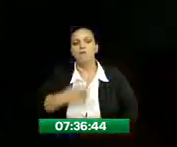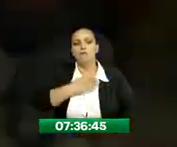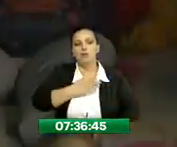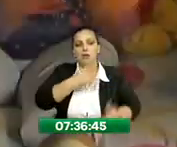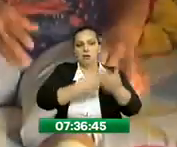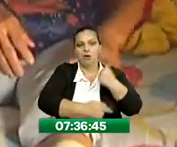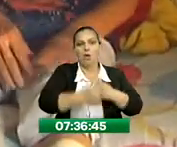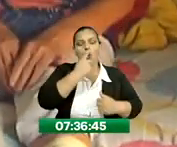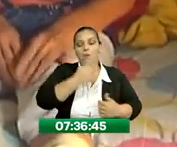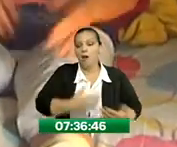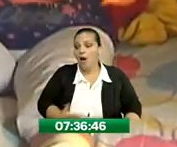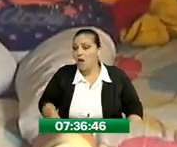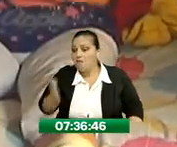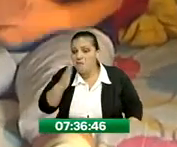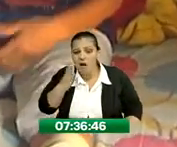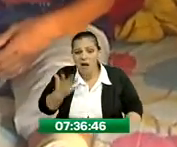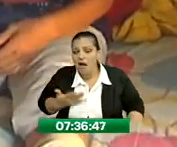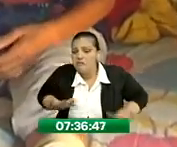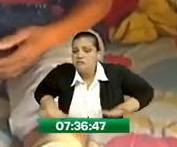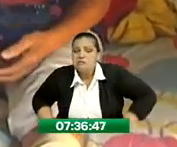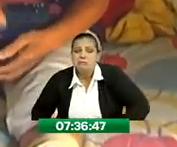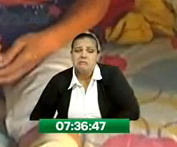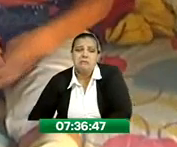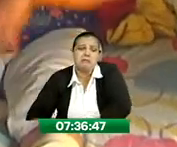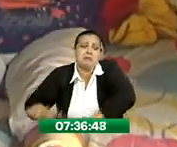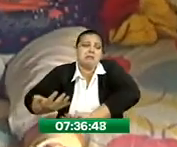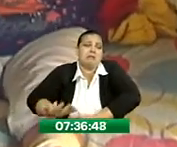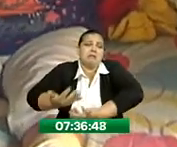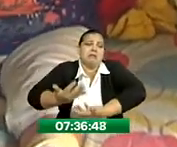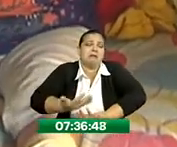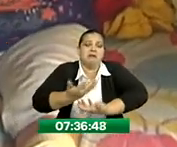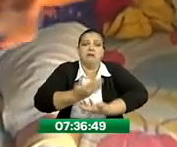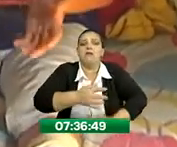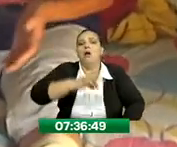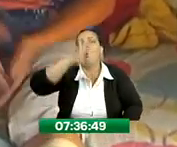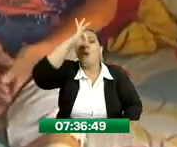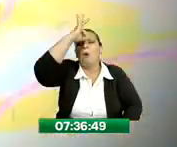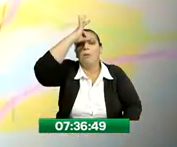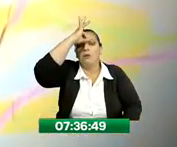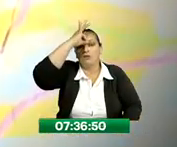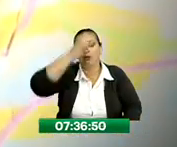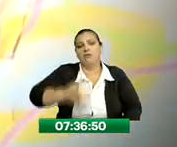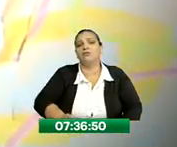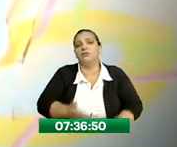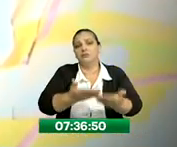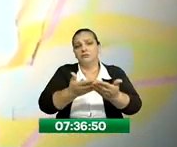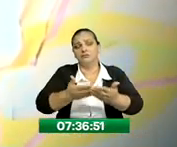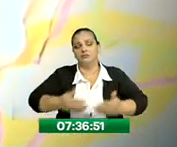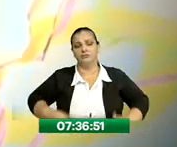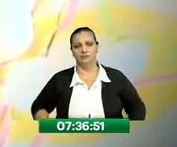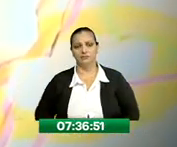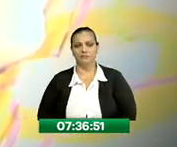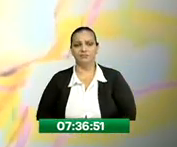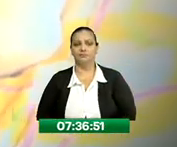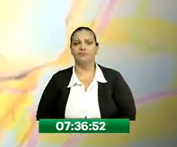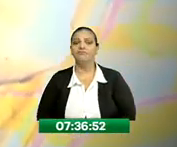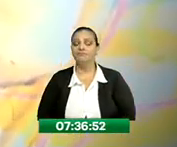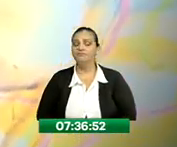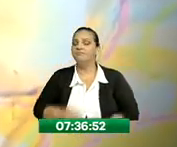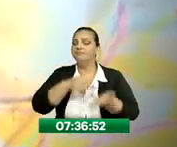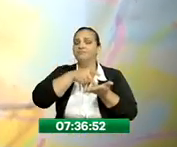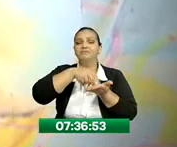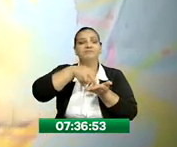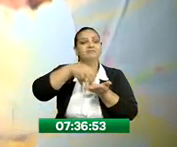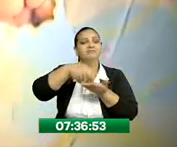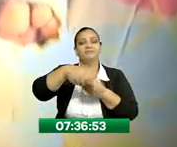hospital. Pero esto no es lo que más le preocupa, pues en época de invierno su hogar se inunda y le